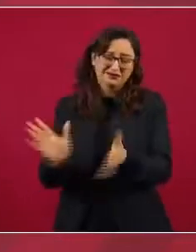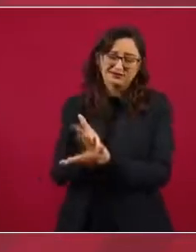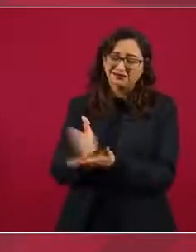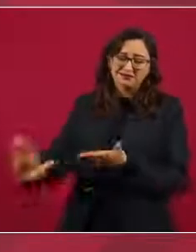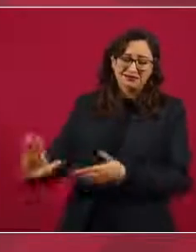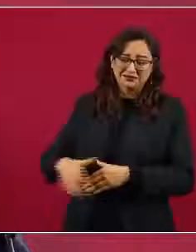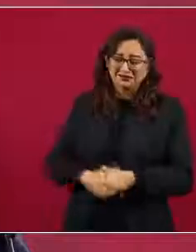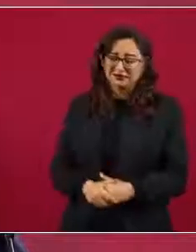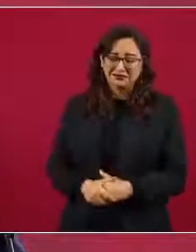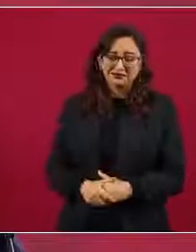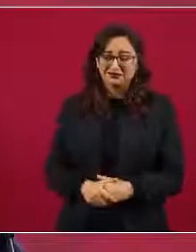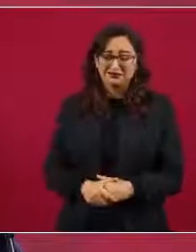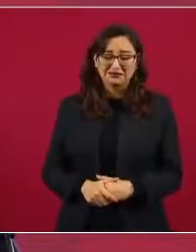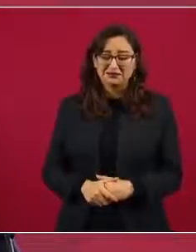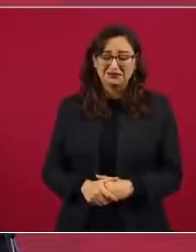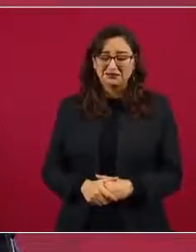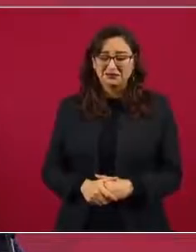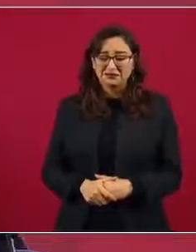vamos